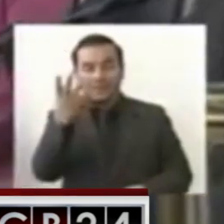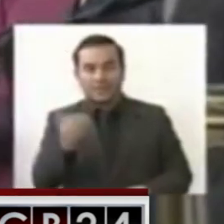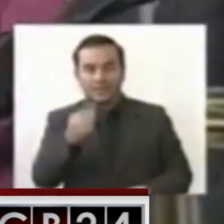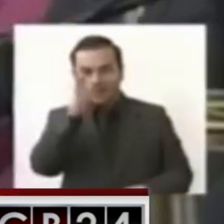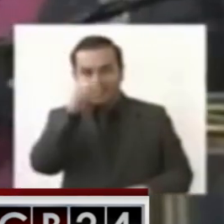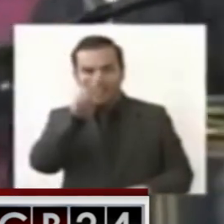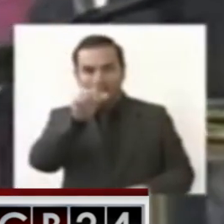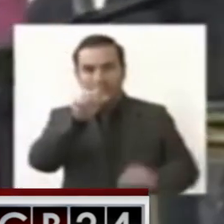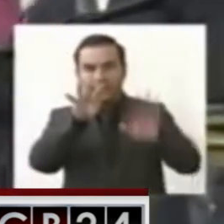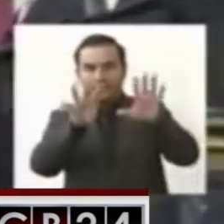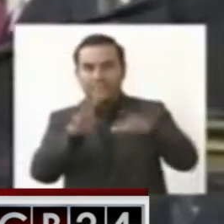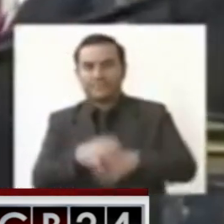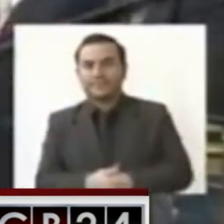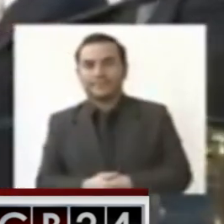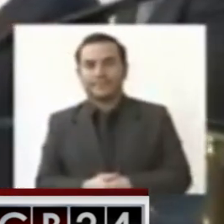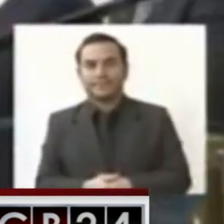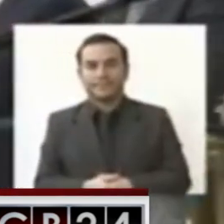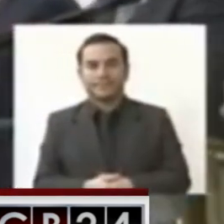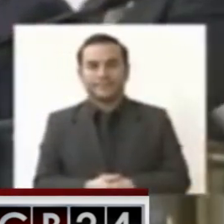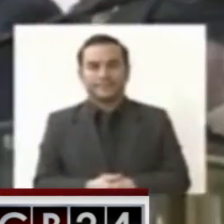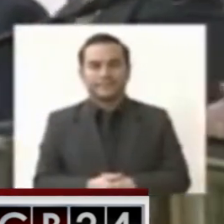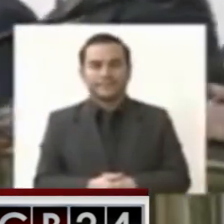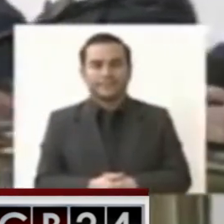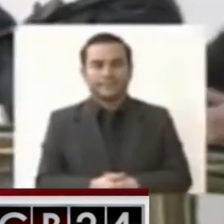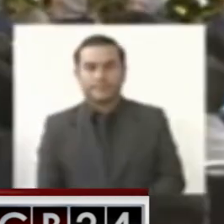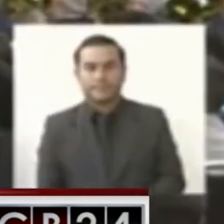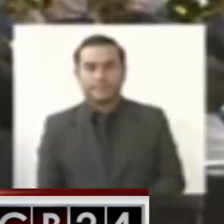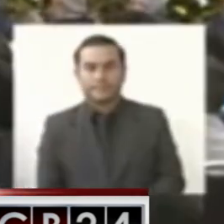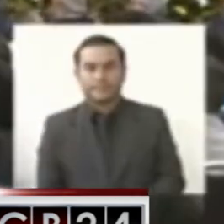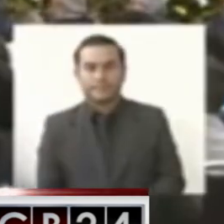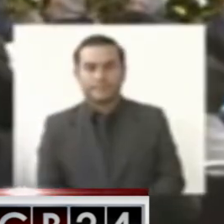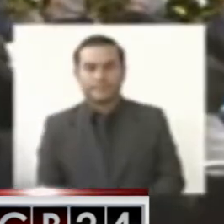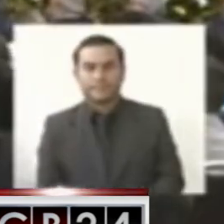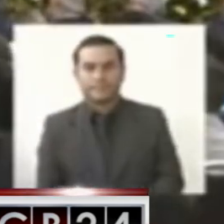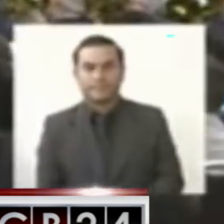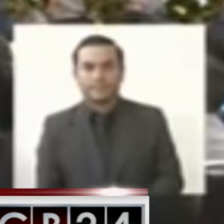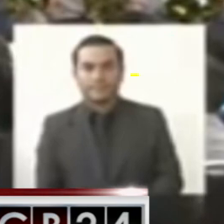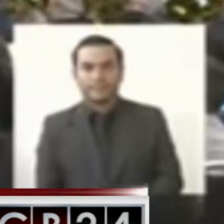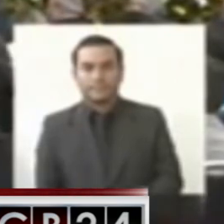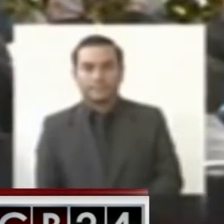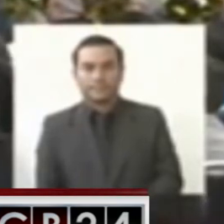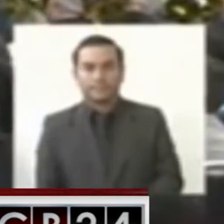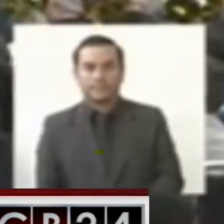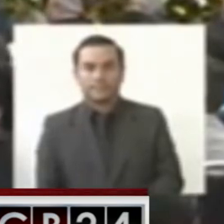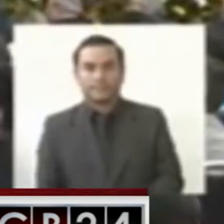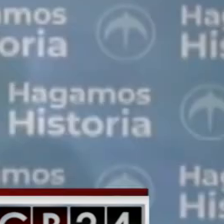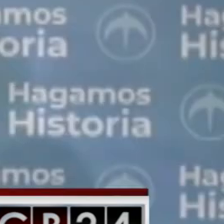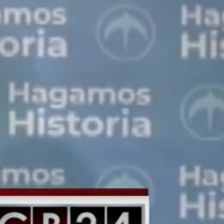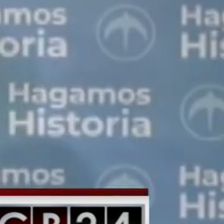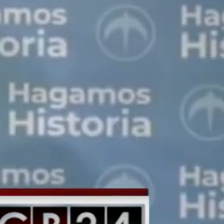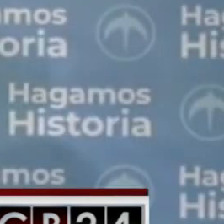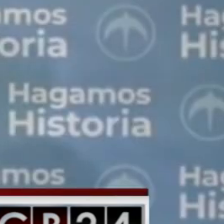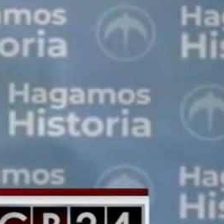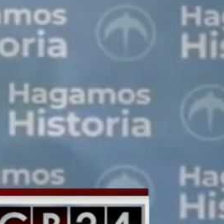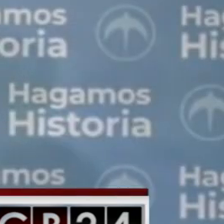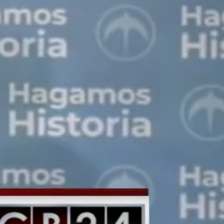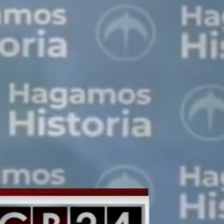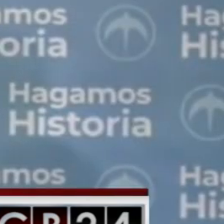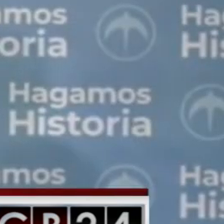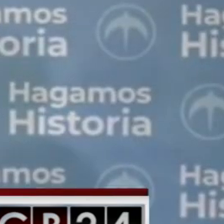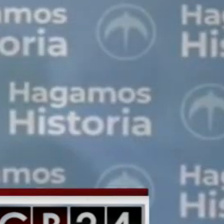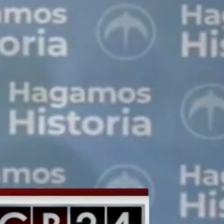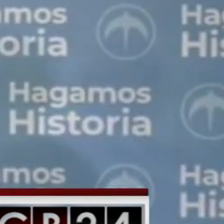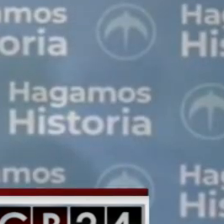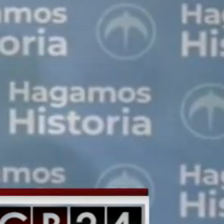también denunció que supuestamente actuales funcionarios del gobierno salvadoreño se habrían cambiado de puesto para garantizar su permanencia como